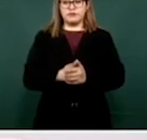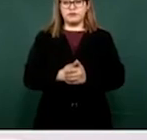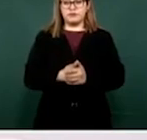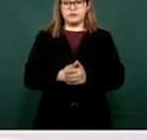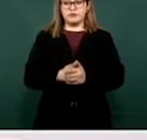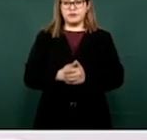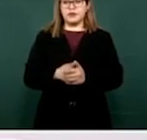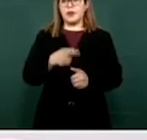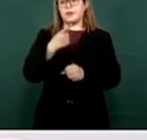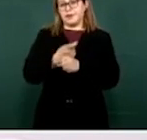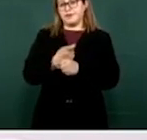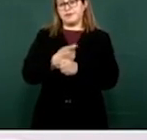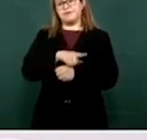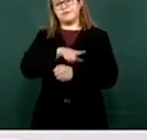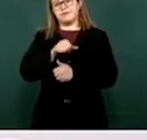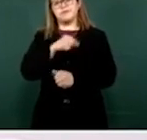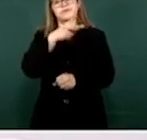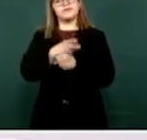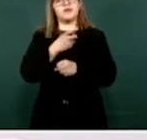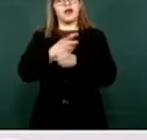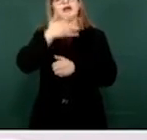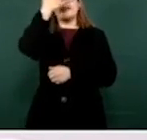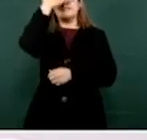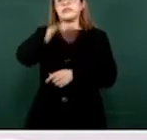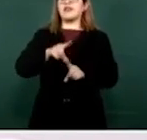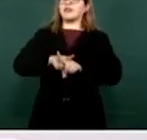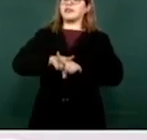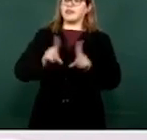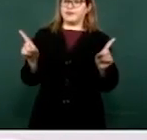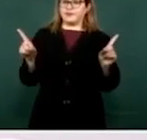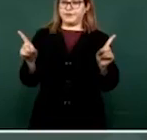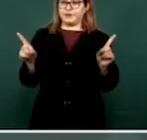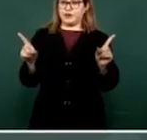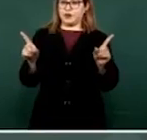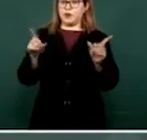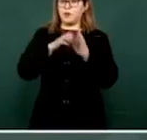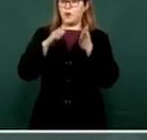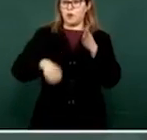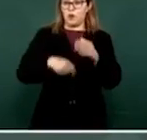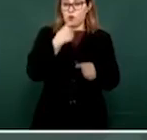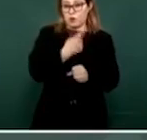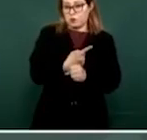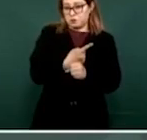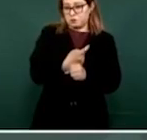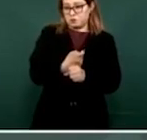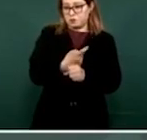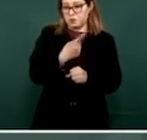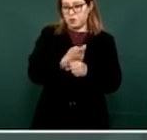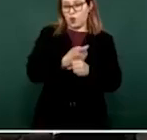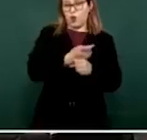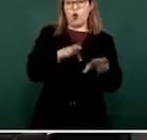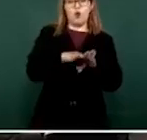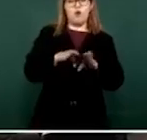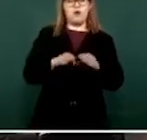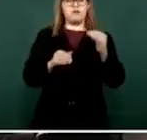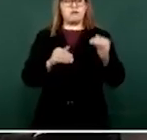Primero. Y segundo, sabemos diferenciar. Una cosa son los dueños